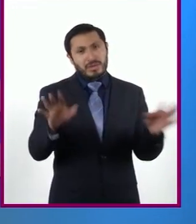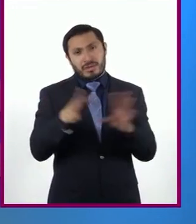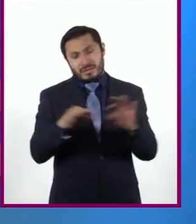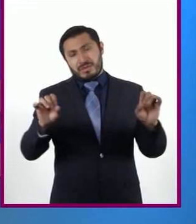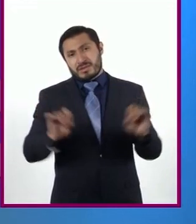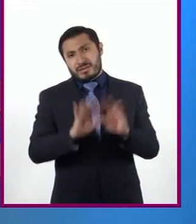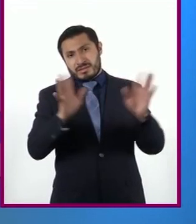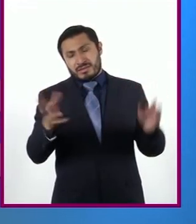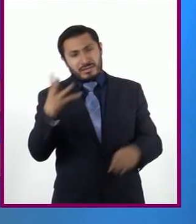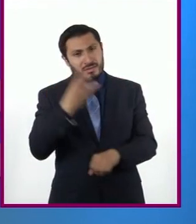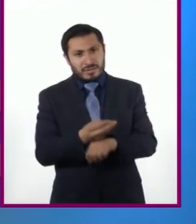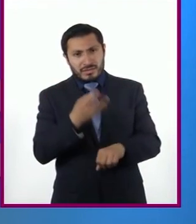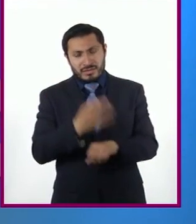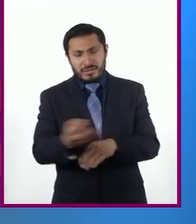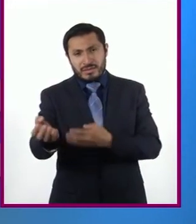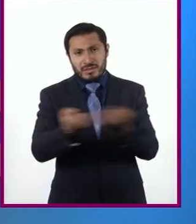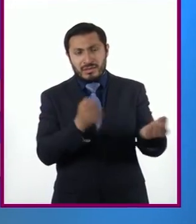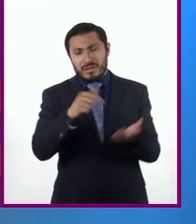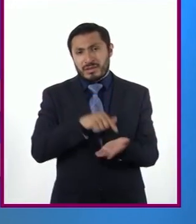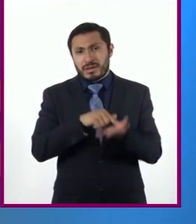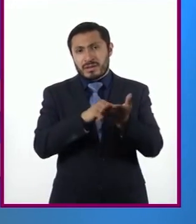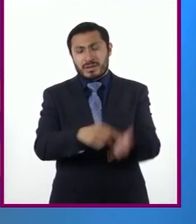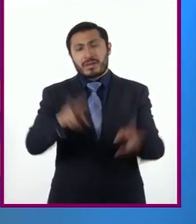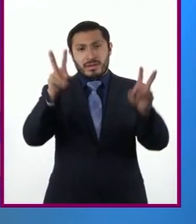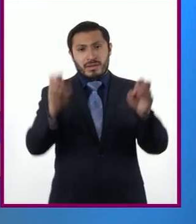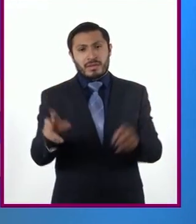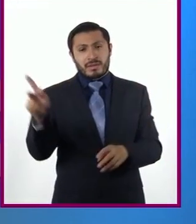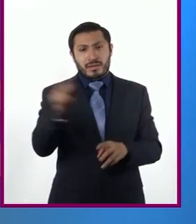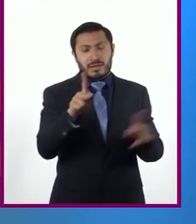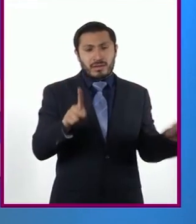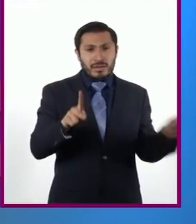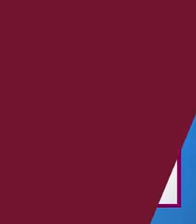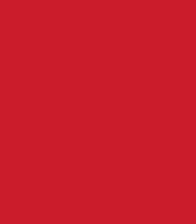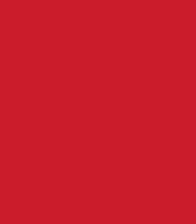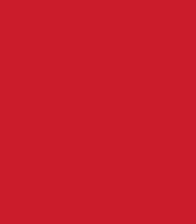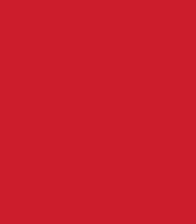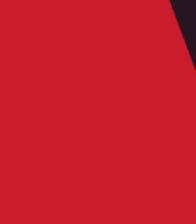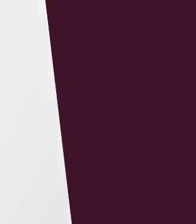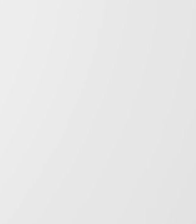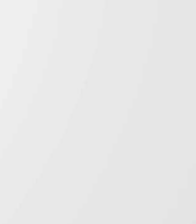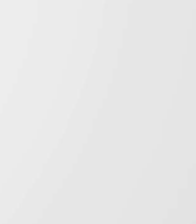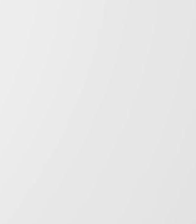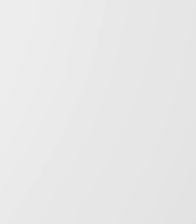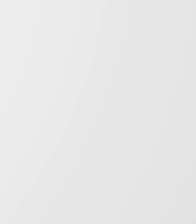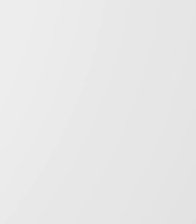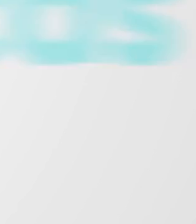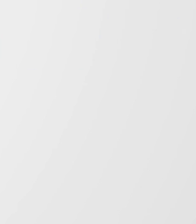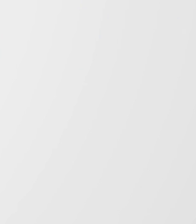resolver los ejercicios propuestos en el tema de semejanza y congruencia de triángulos.